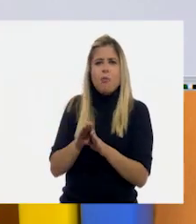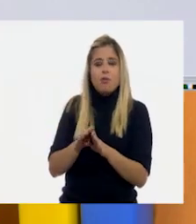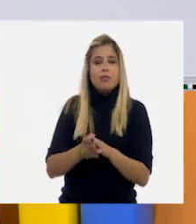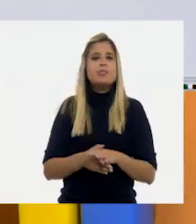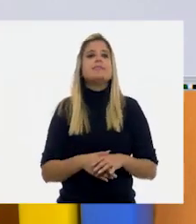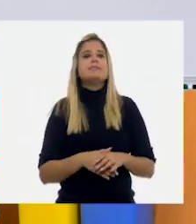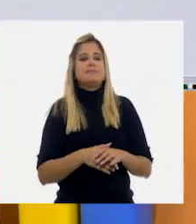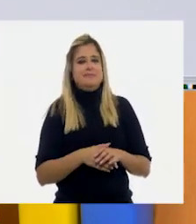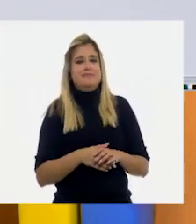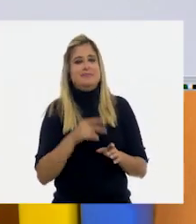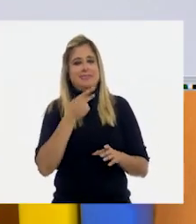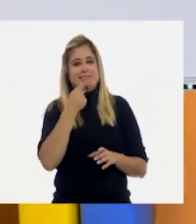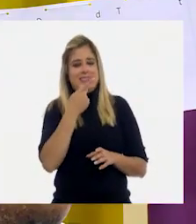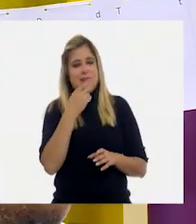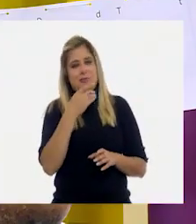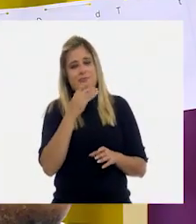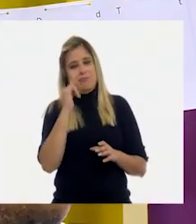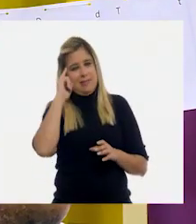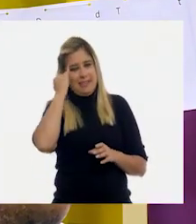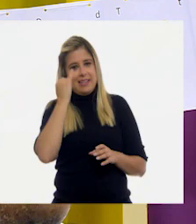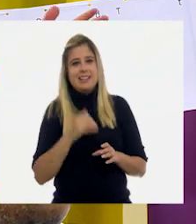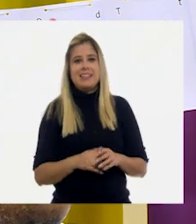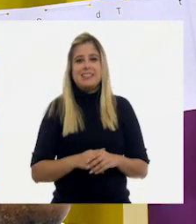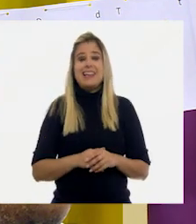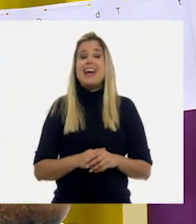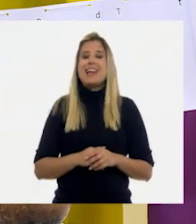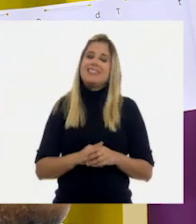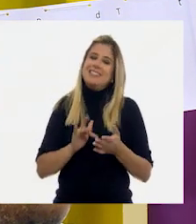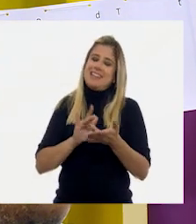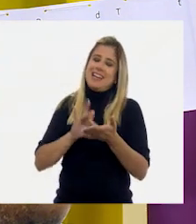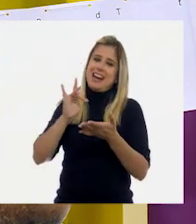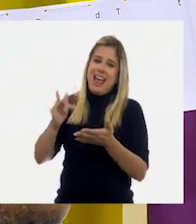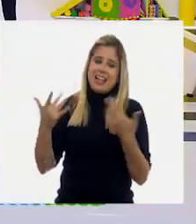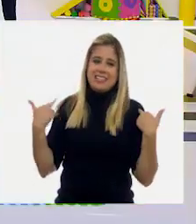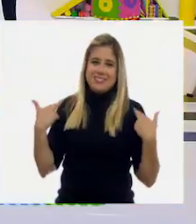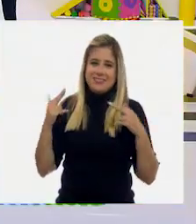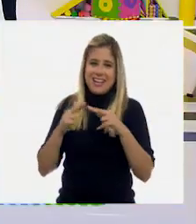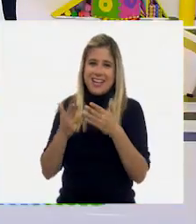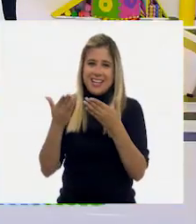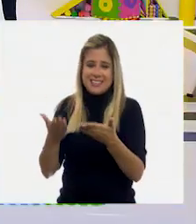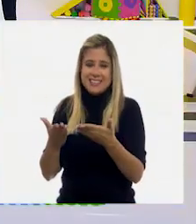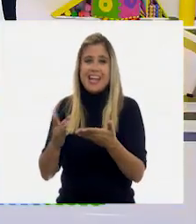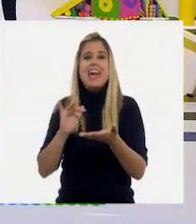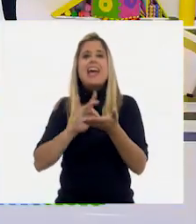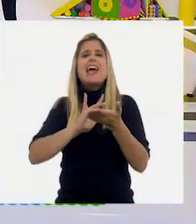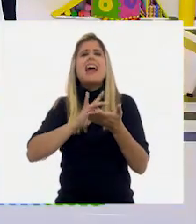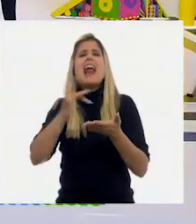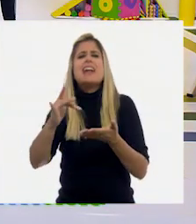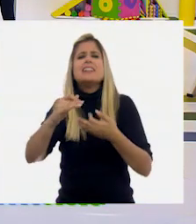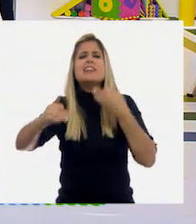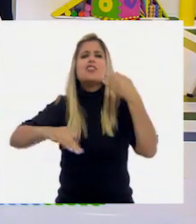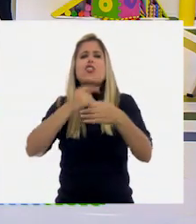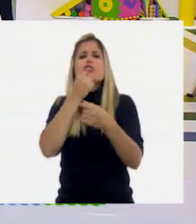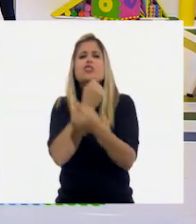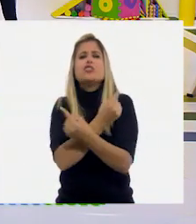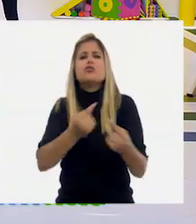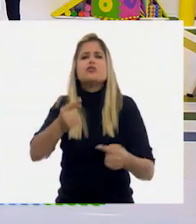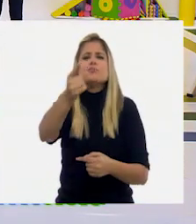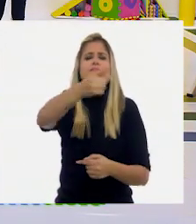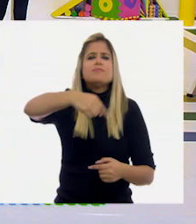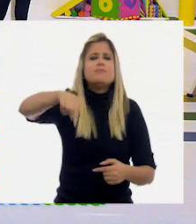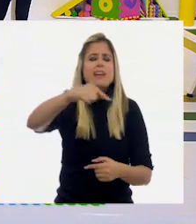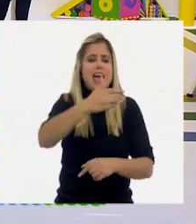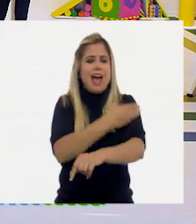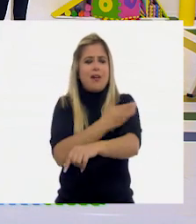Kutabiri. Kutabiri. Entonces, kutabiri a usted, maestra, y kutabiri a todas las niñas y niños que hoy